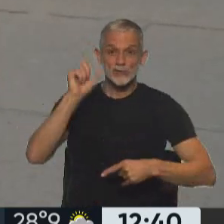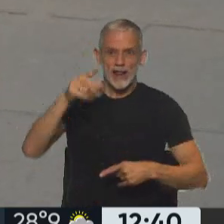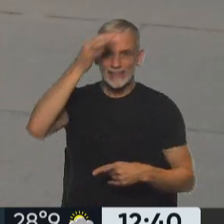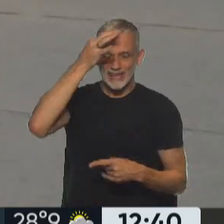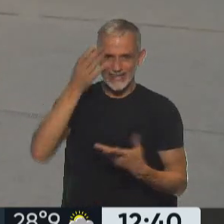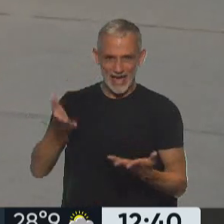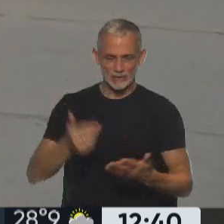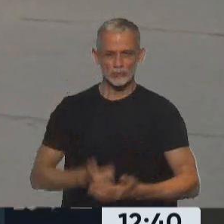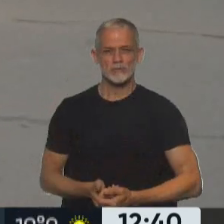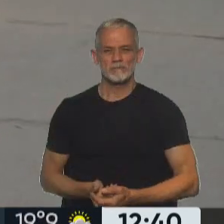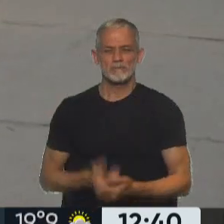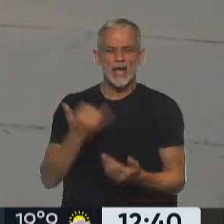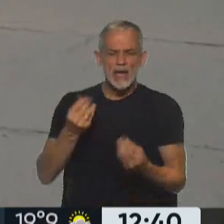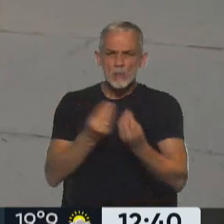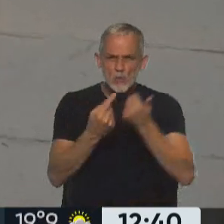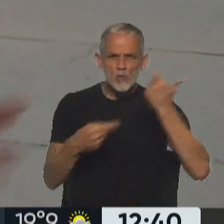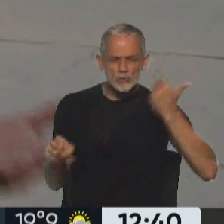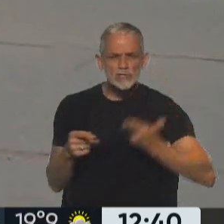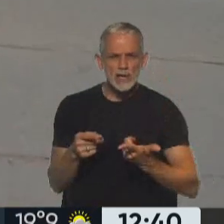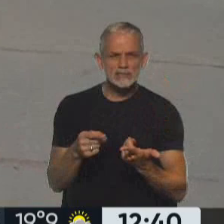Teatro. Hay muchísimas